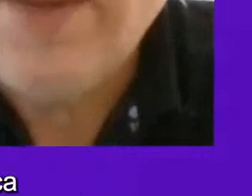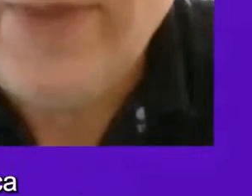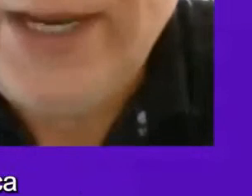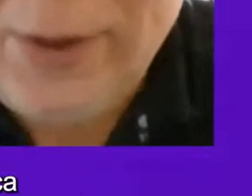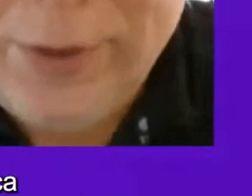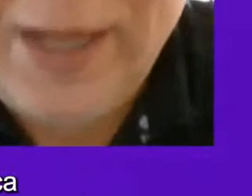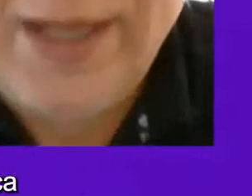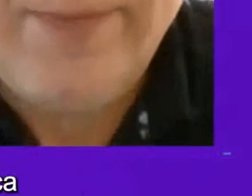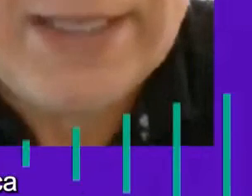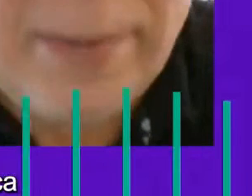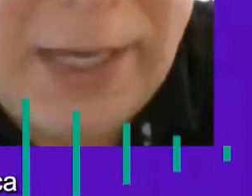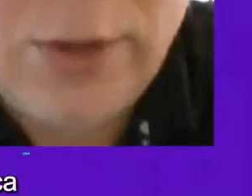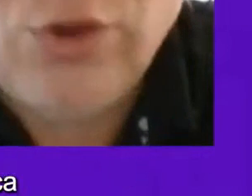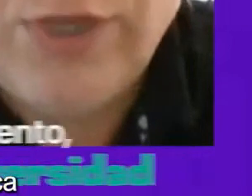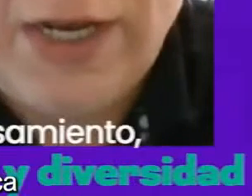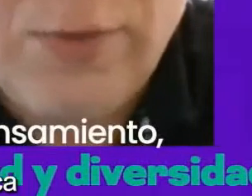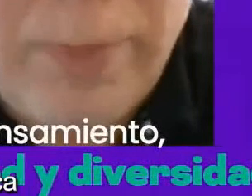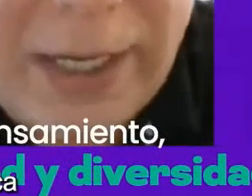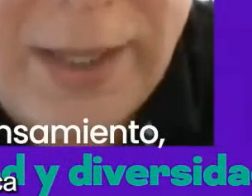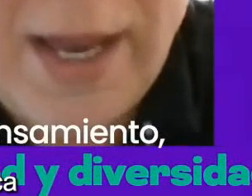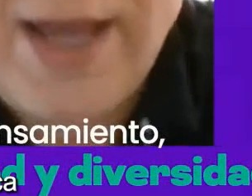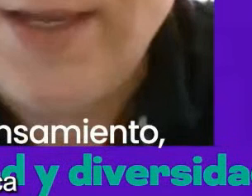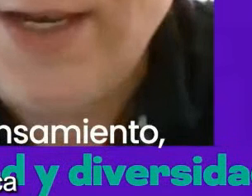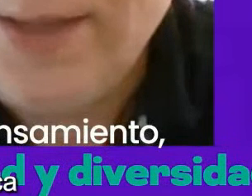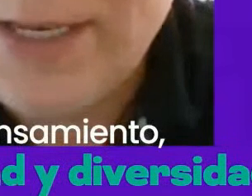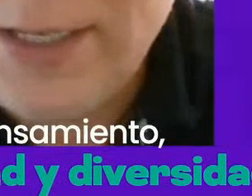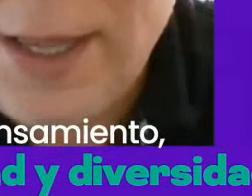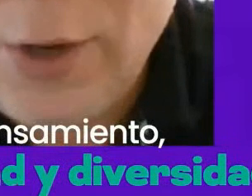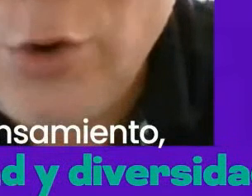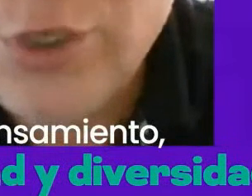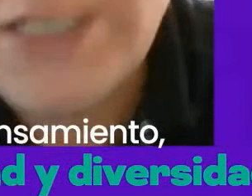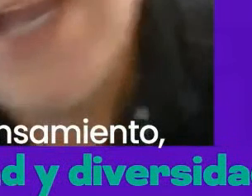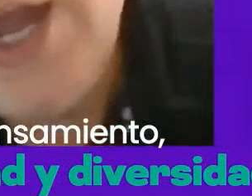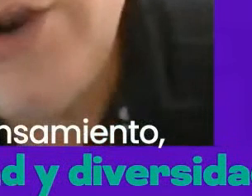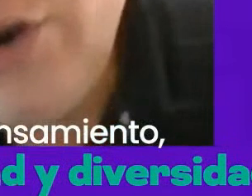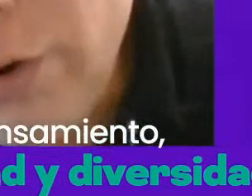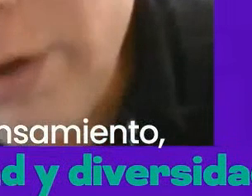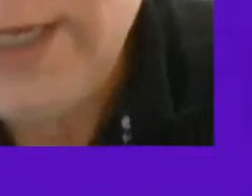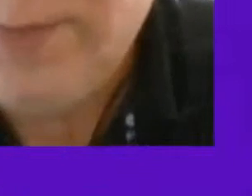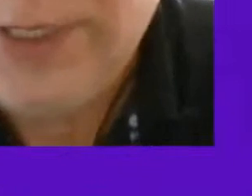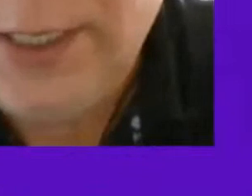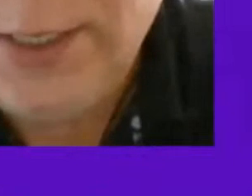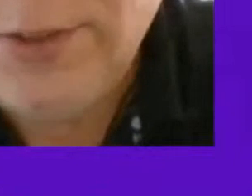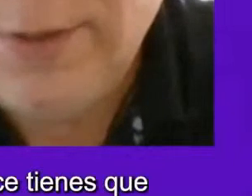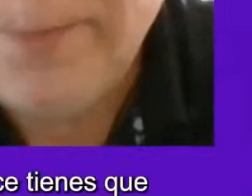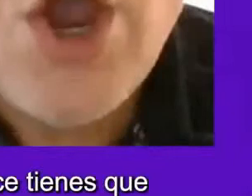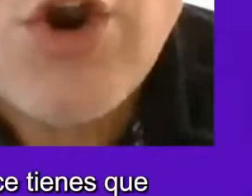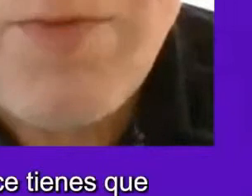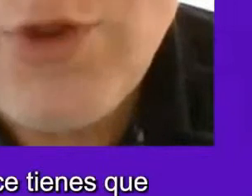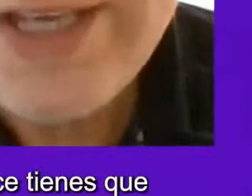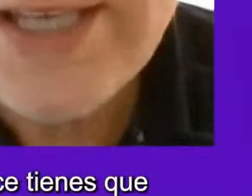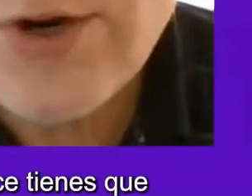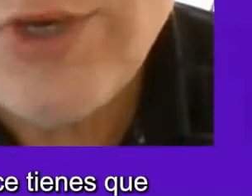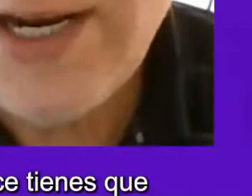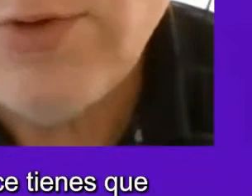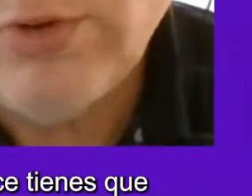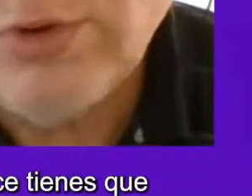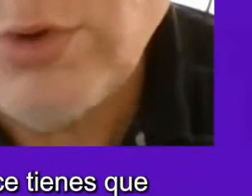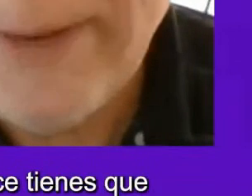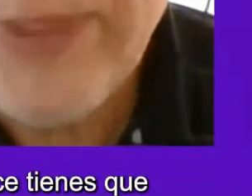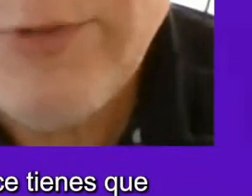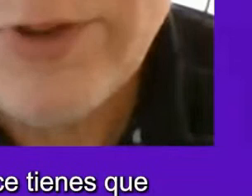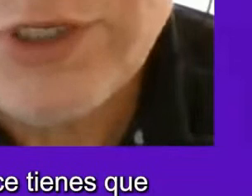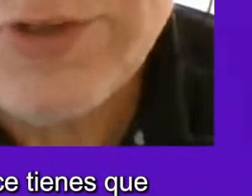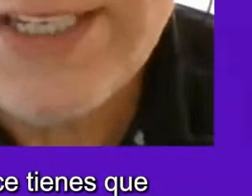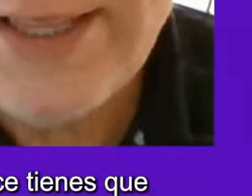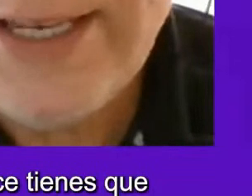opuesto. Va en la lógica del pensamiento, de la complejidad, de la diversidad de cosas, no en la especialización. ¿Cómo desarrollar la